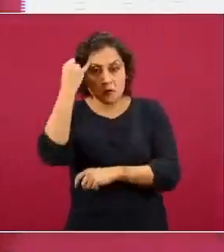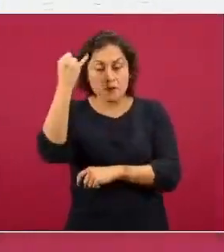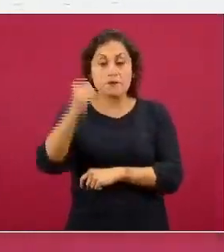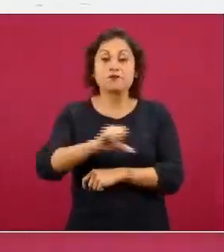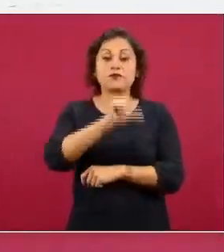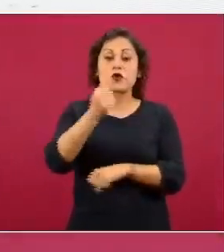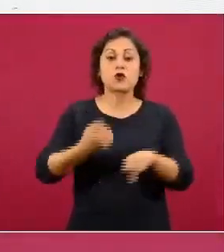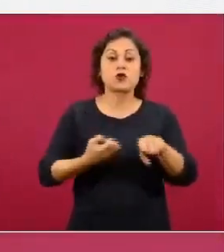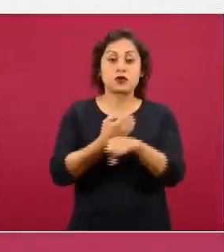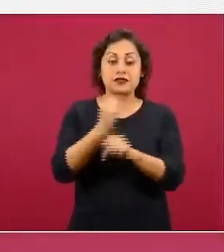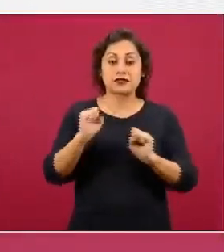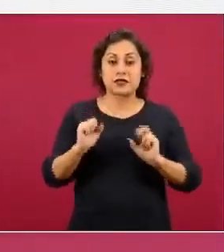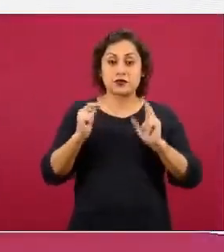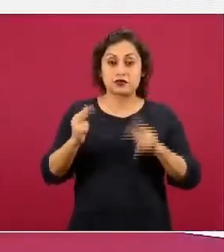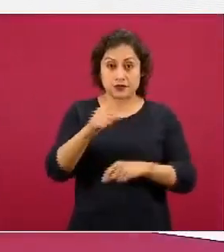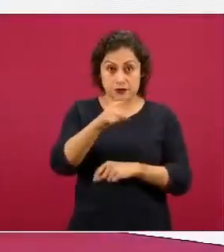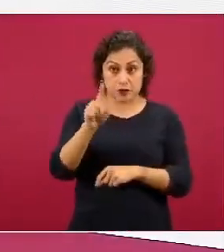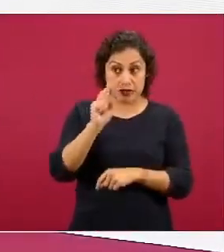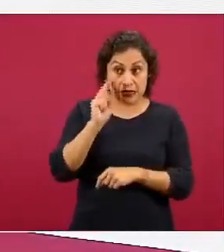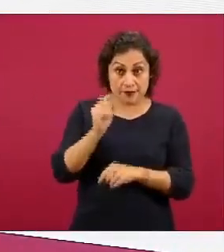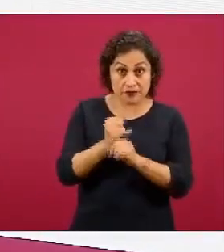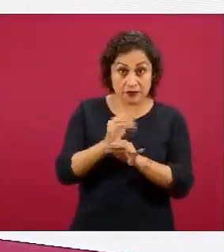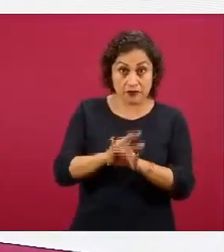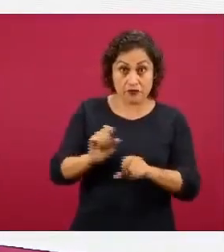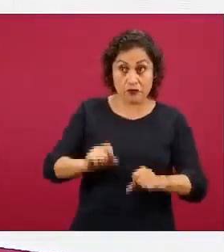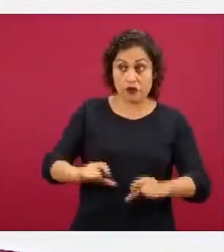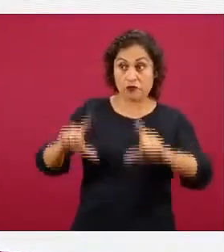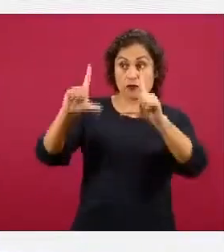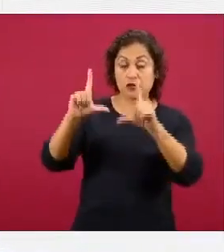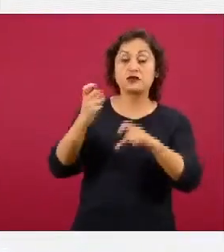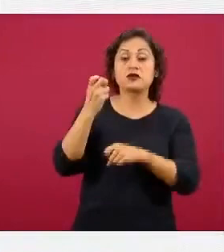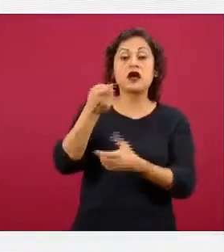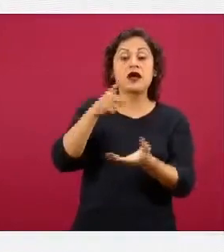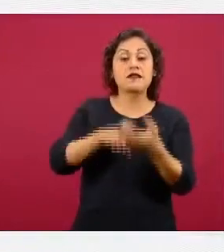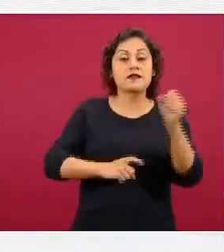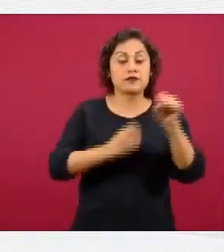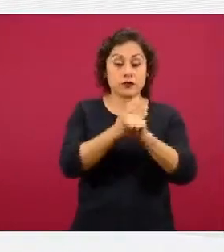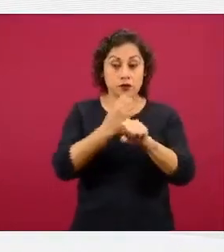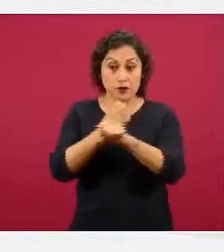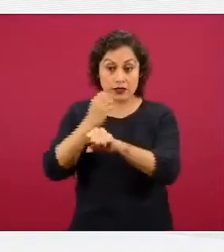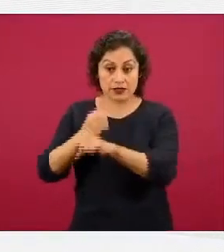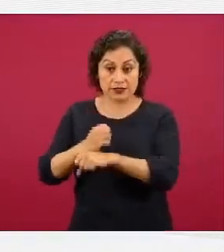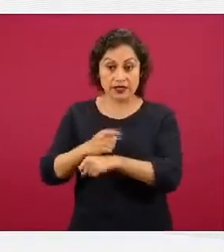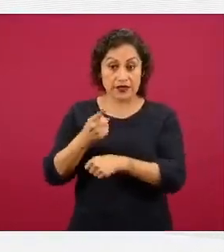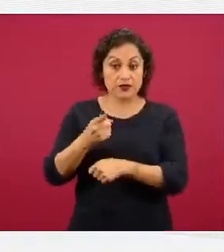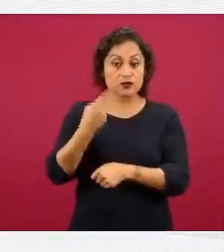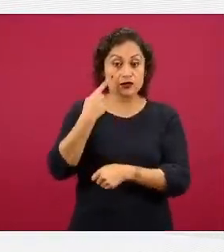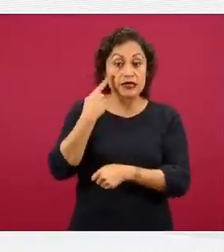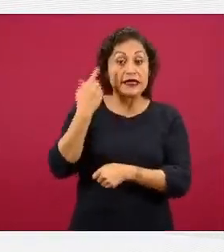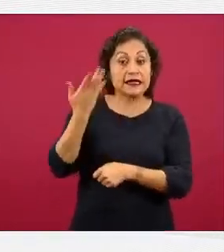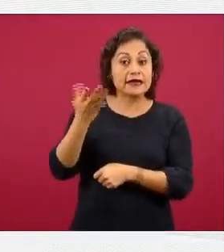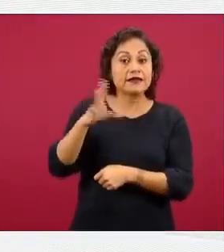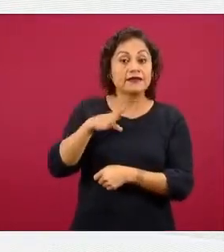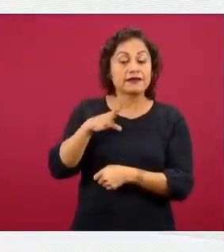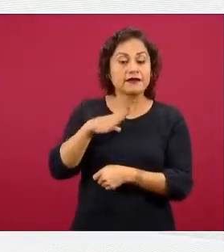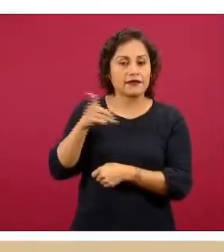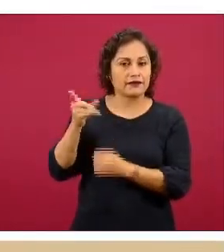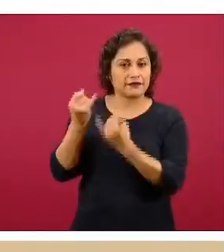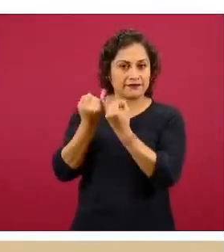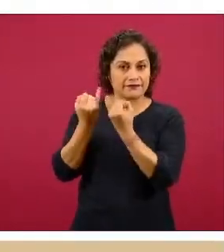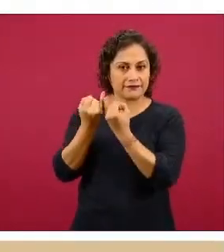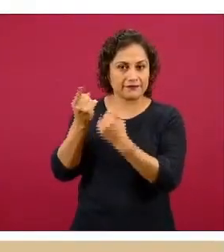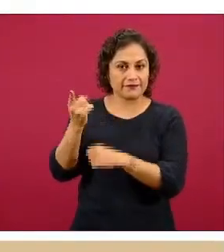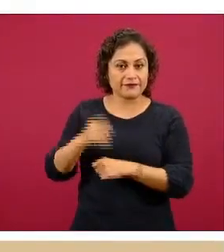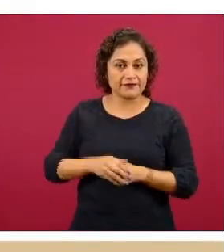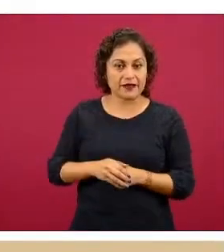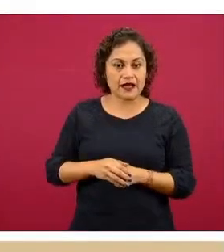los que han visto en boletín, vamos a ver que hay ciertas entidades federativas que también tienen observación de que el 2020